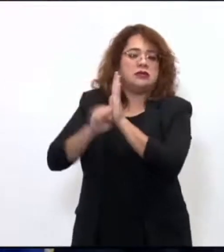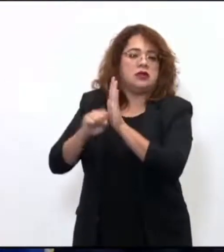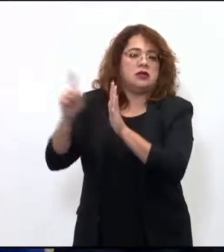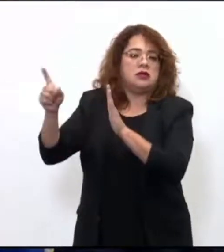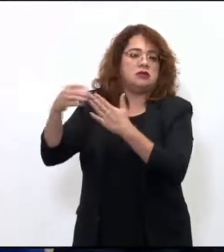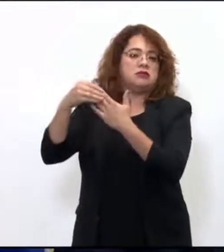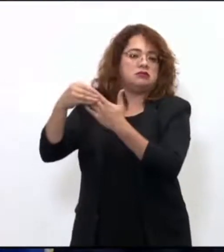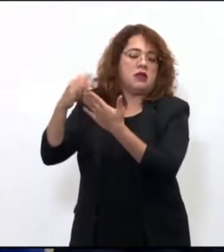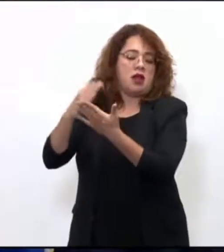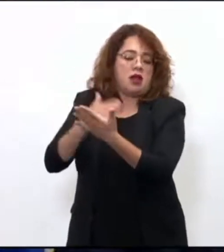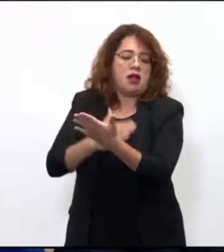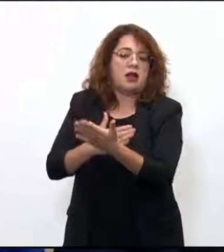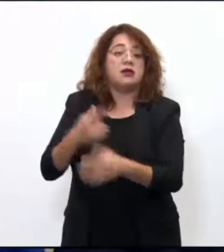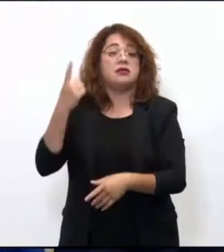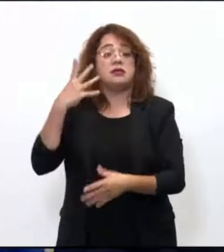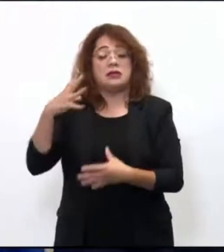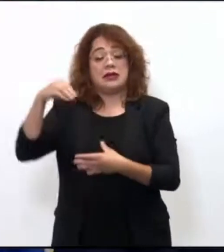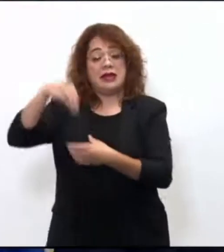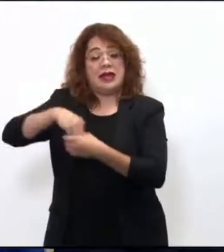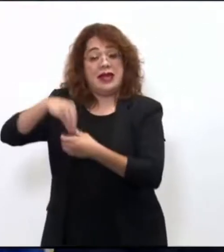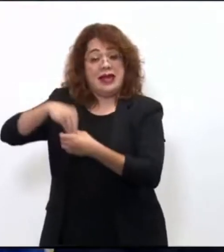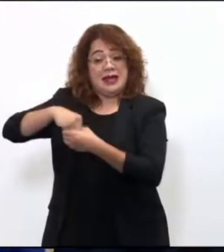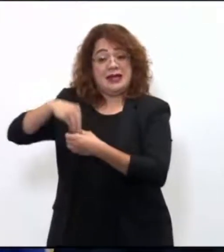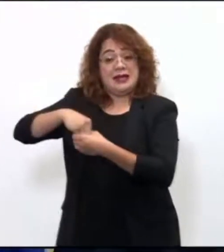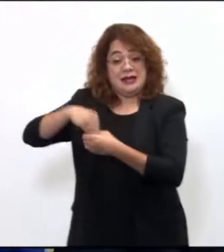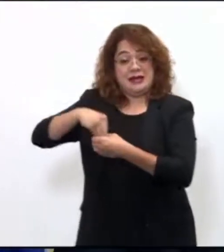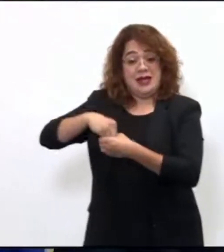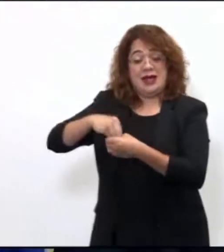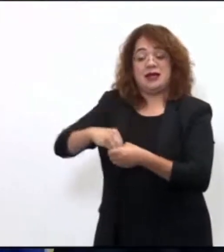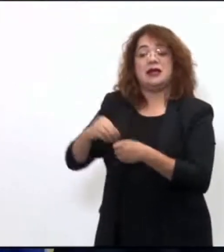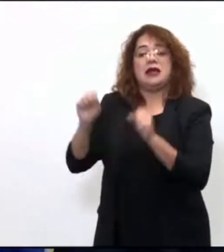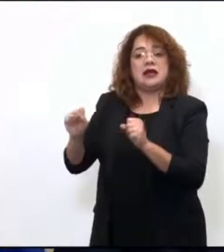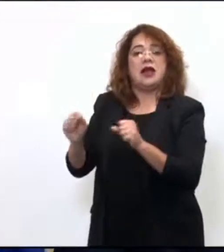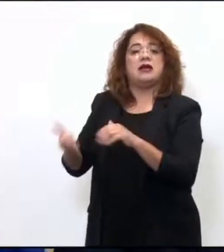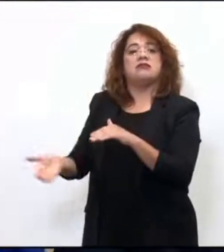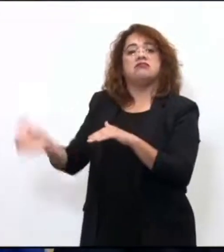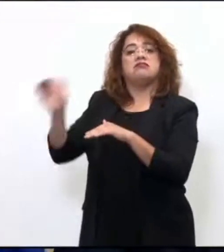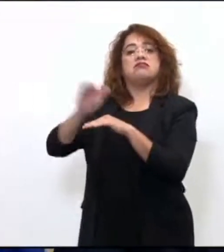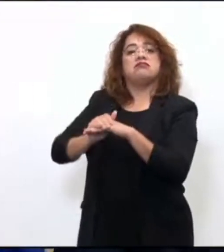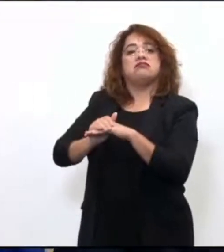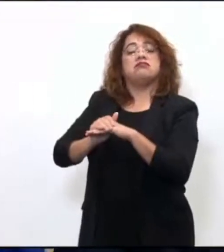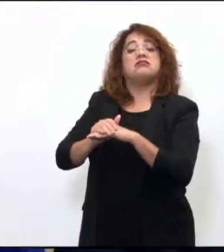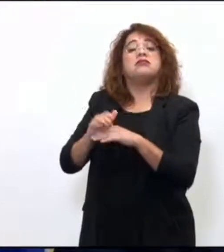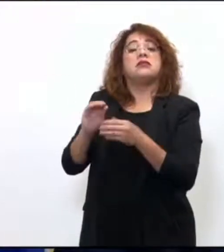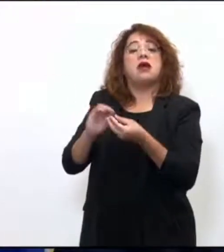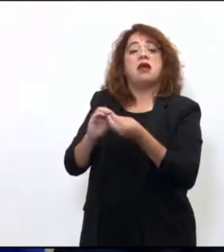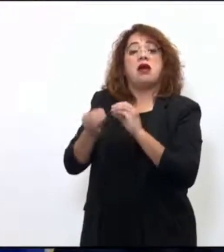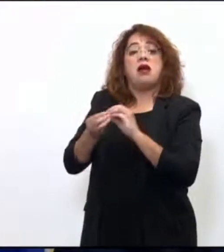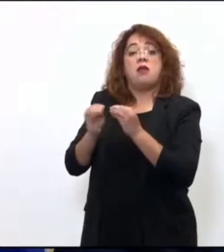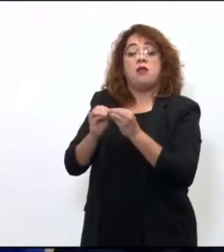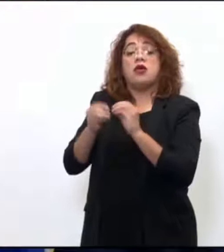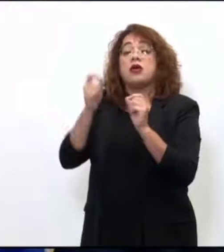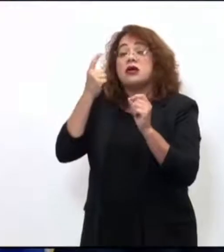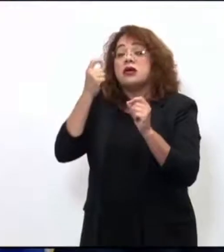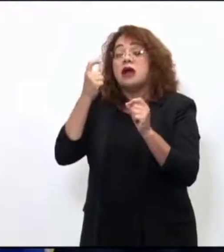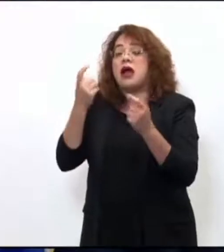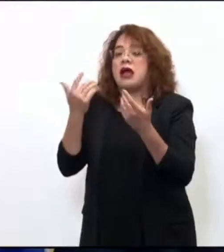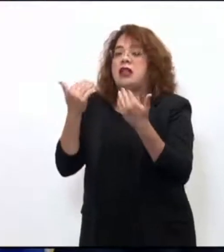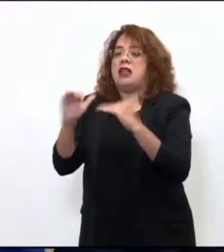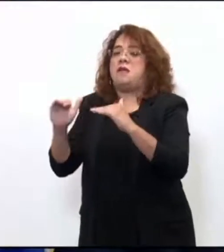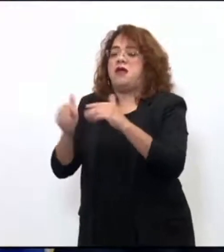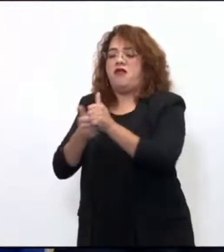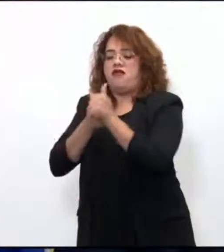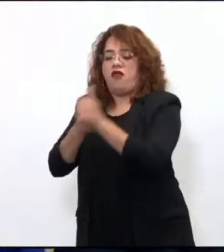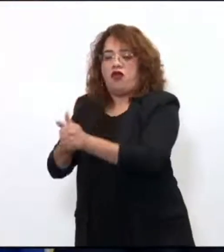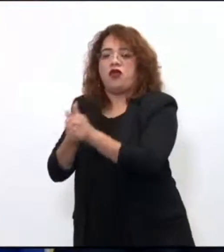en interiores para algunos lugares puede aumentar aún más cuando los asistentes